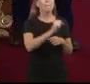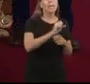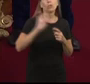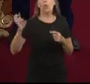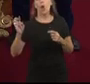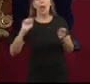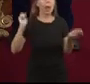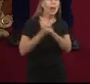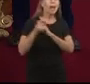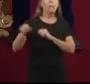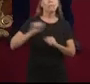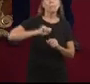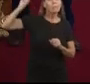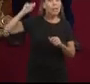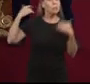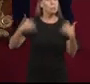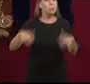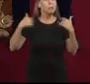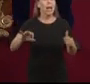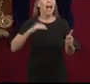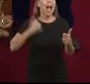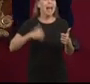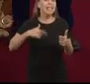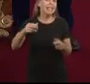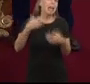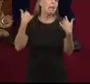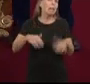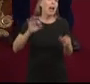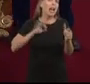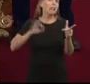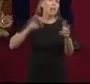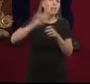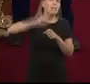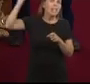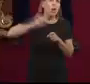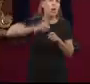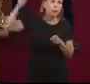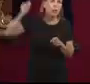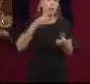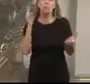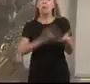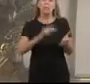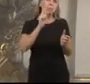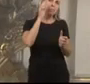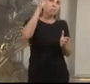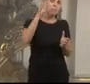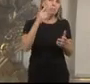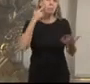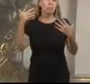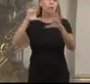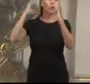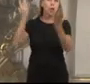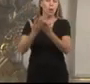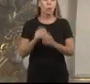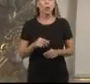con habernos convertido en el mayor defolteador serial del mundo y a tener la presión impositiva más alta del mundo. El superávit